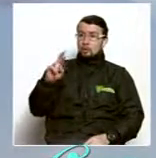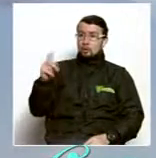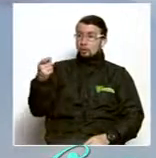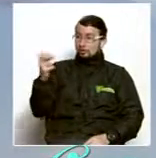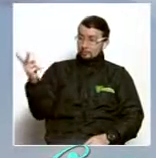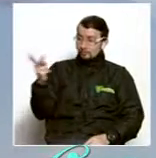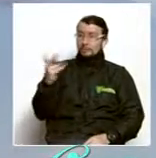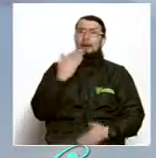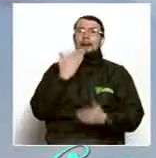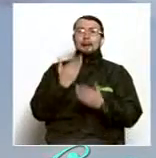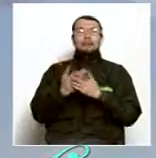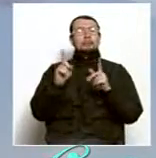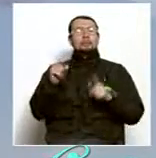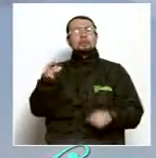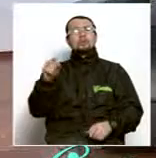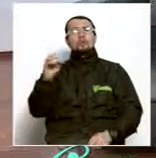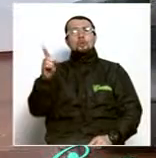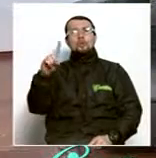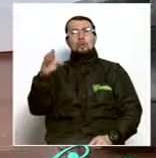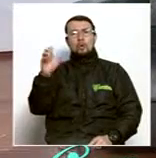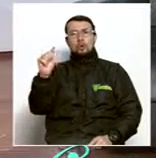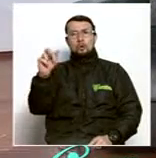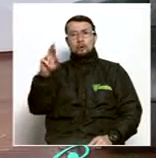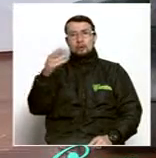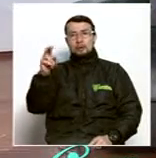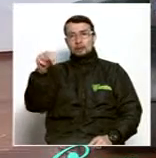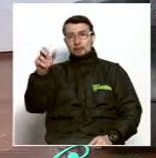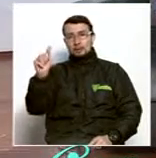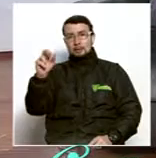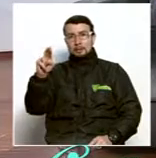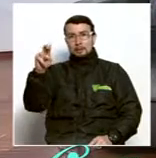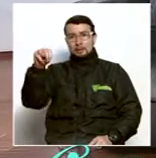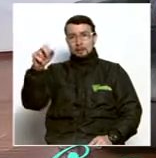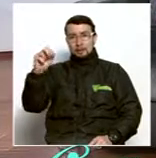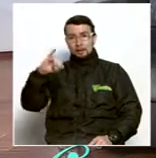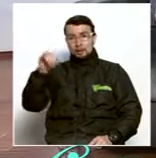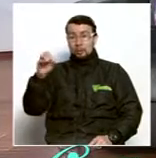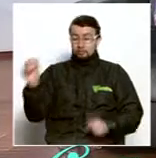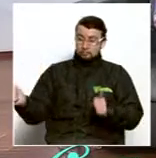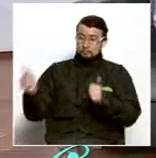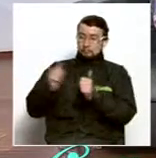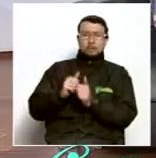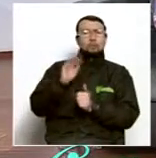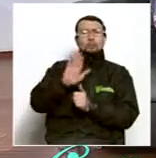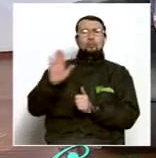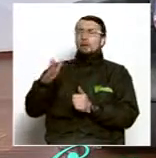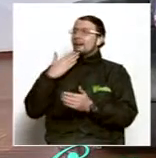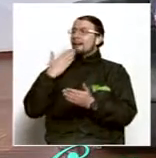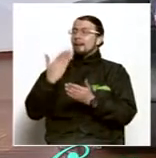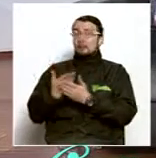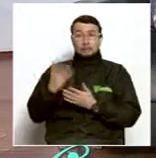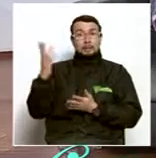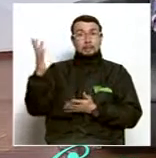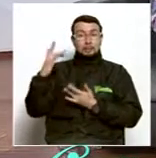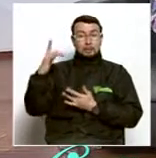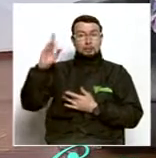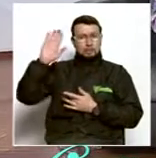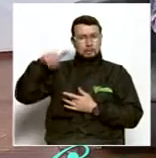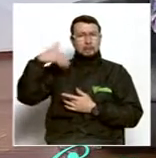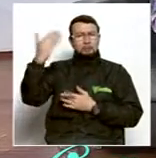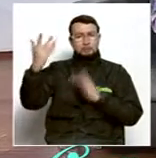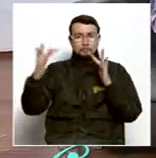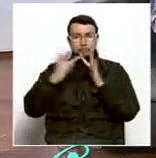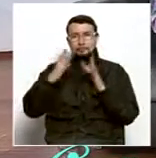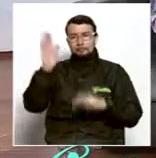agradecerle también a Óscar Naranjo por estar con nosotros en este espacio. A todos ustedes, muchísimas gracias y los esperamos en una nueva edición de